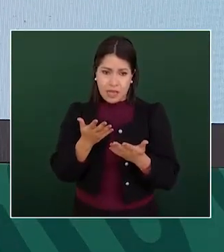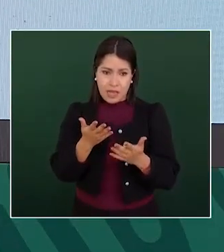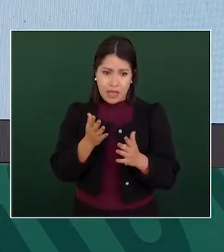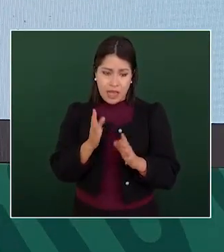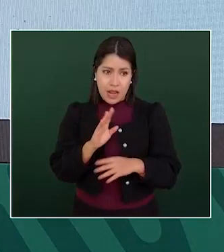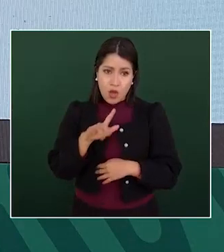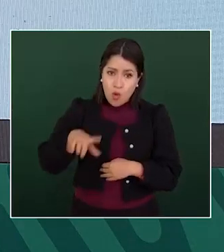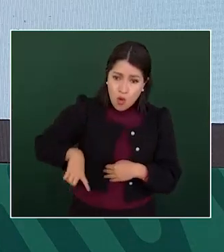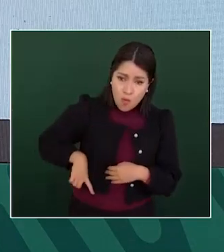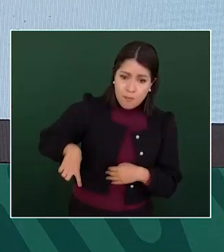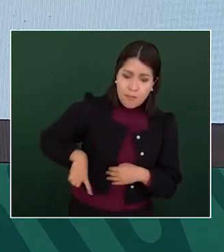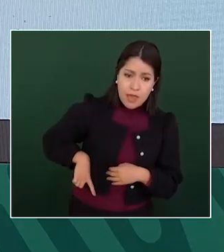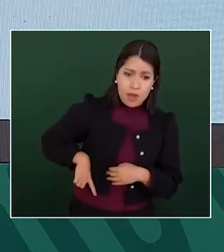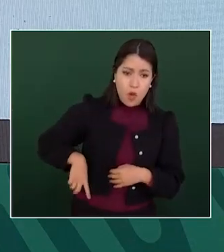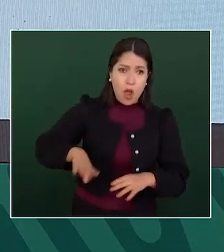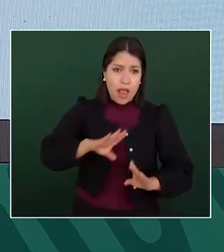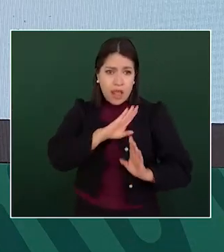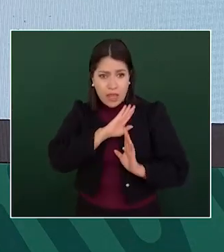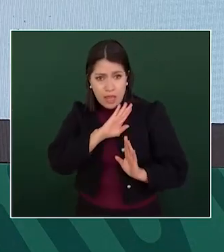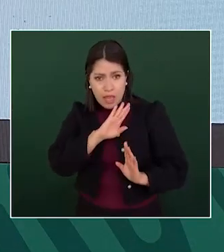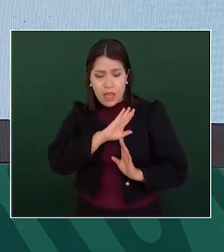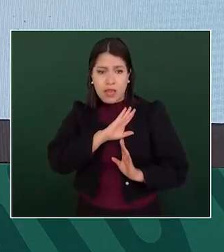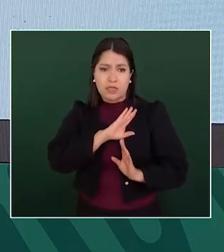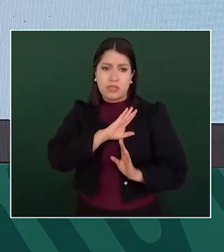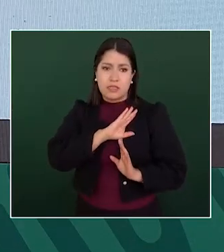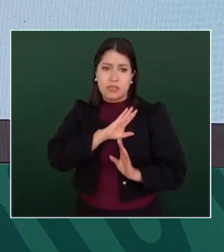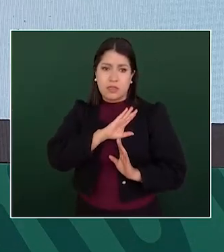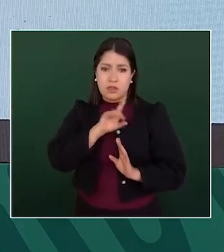fue el Estado y fue el ejército.